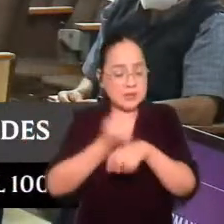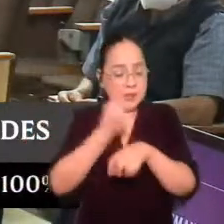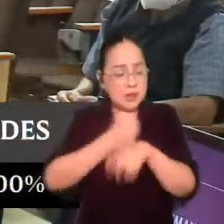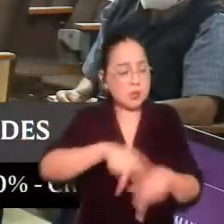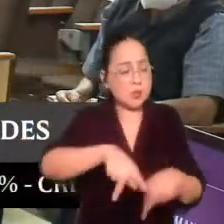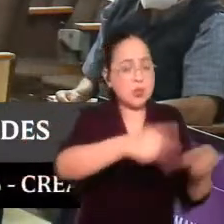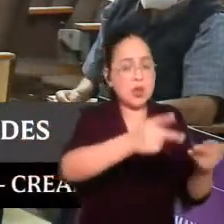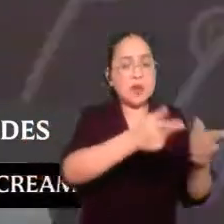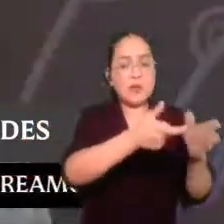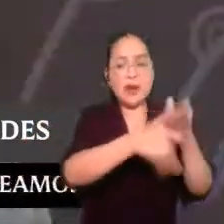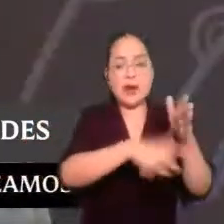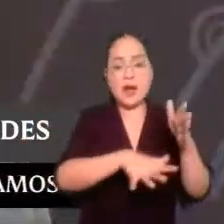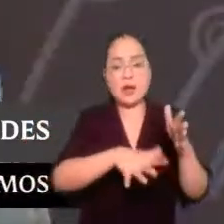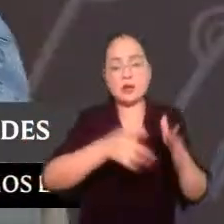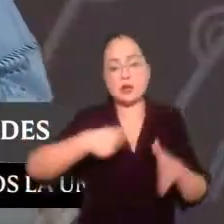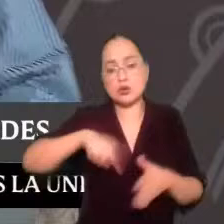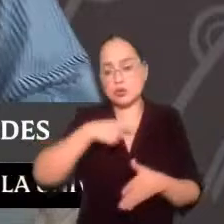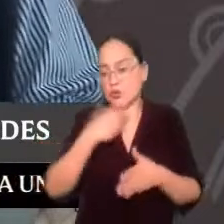y nos quedábamos sin botas.